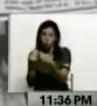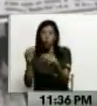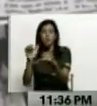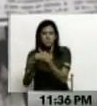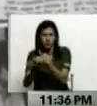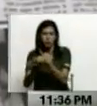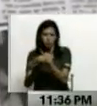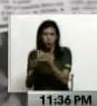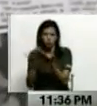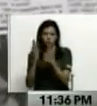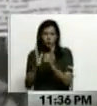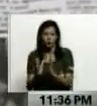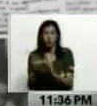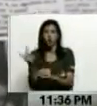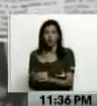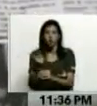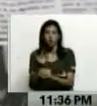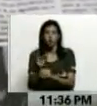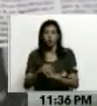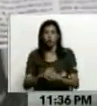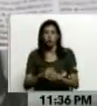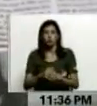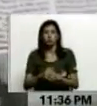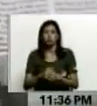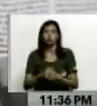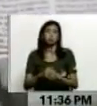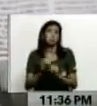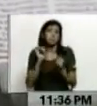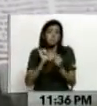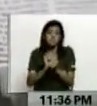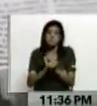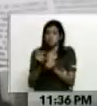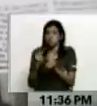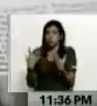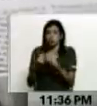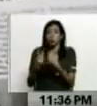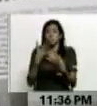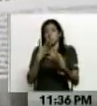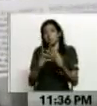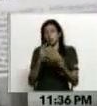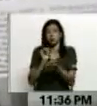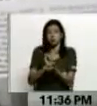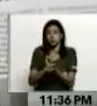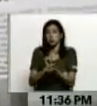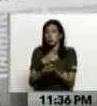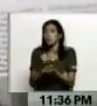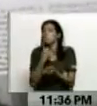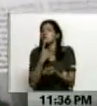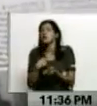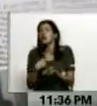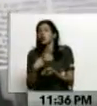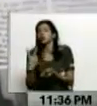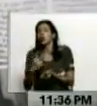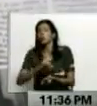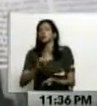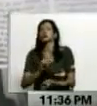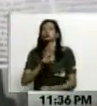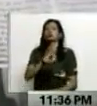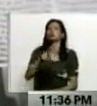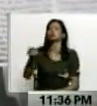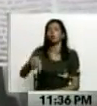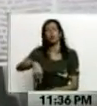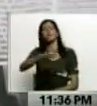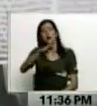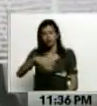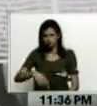con este compañero Francisco Javier ambos nos encontramos en el mismo calabozo cuando llegaron unos funcionarios y nos dijeron Oigan